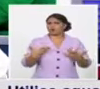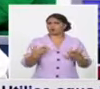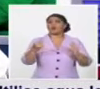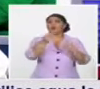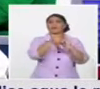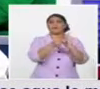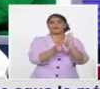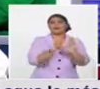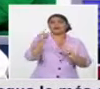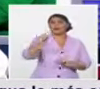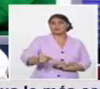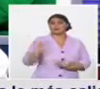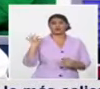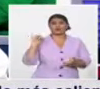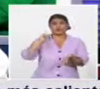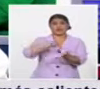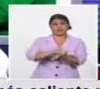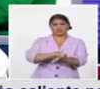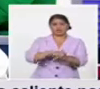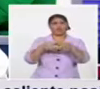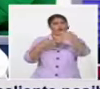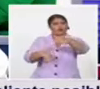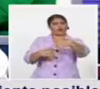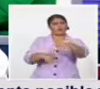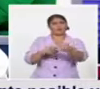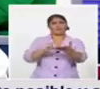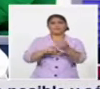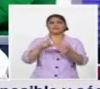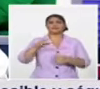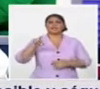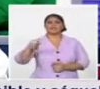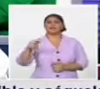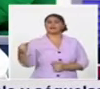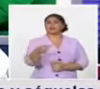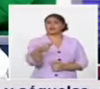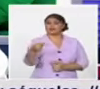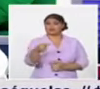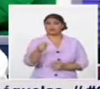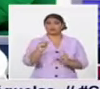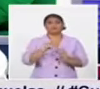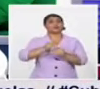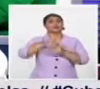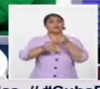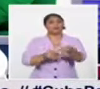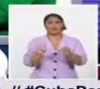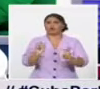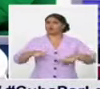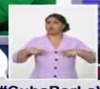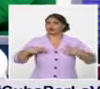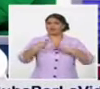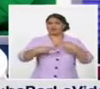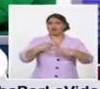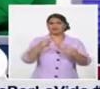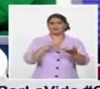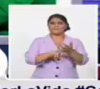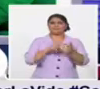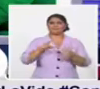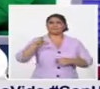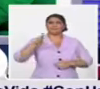aislamiento inmediatamente después que arriba desde el aeropuerto a un centro de aislamiento o a un hotel. Y yo